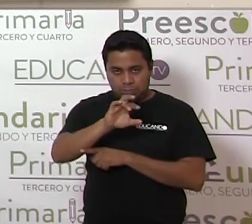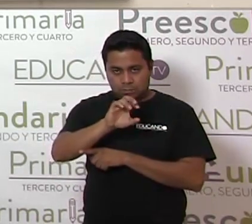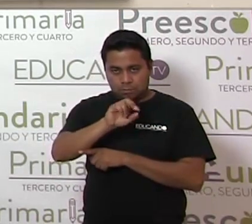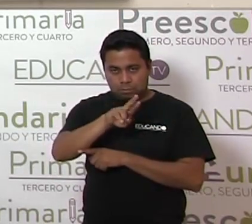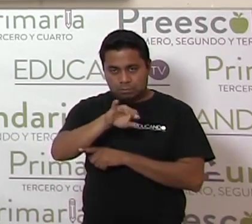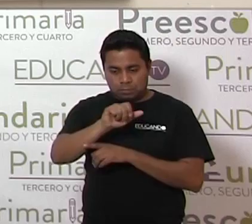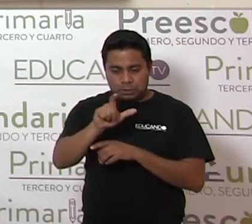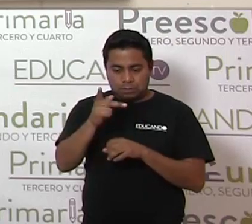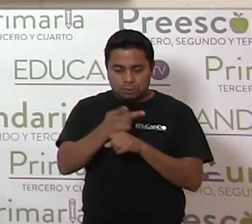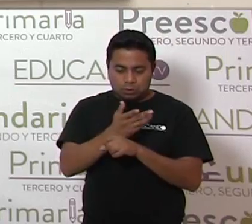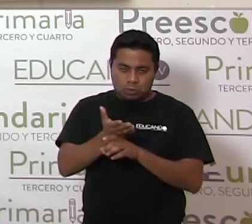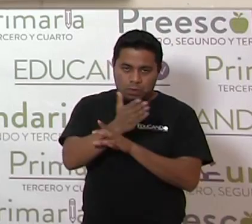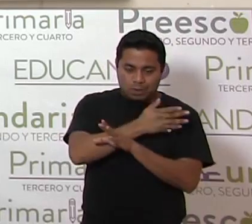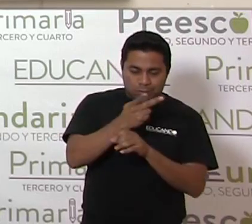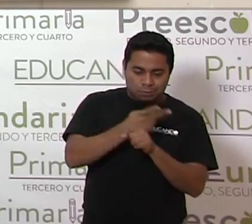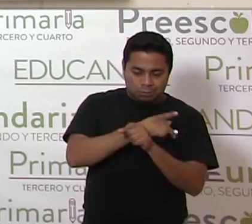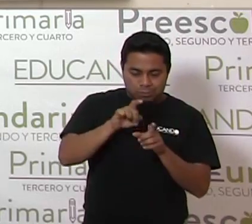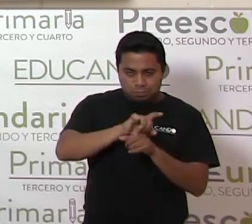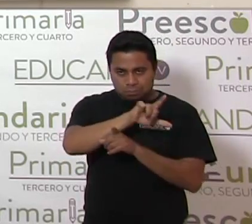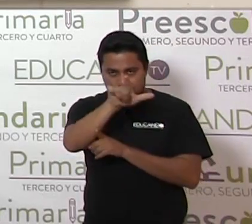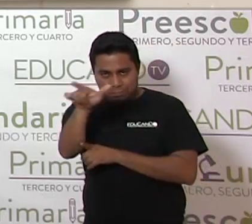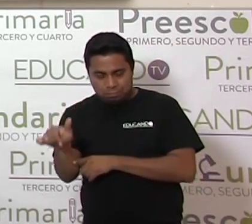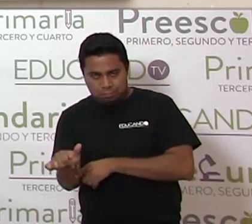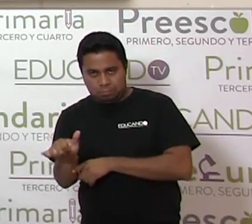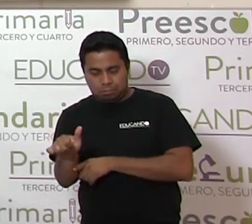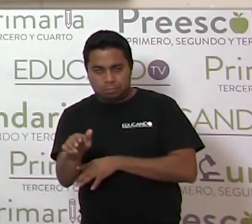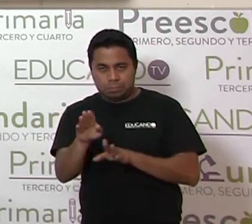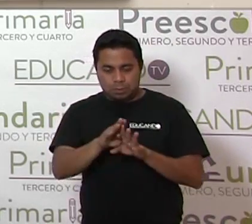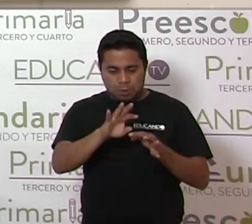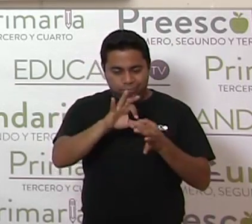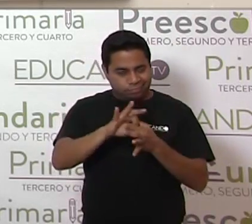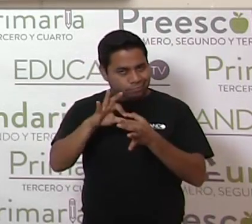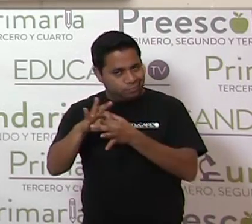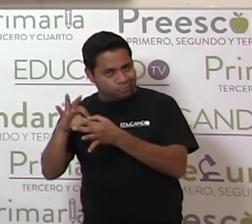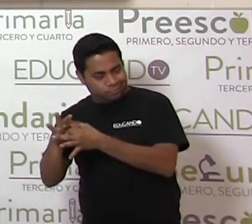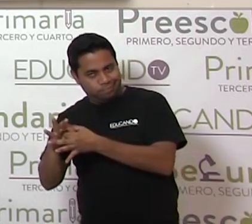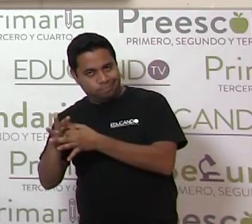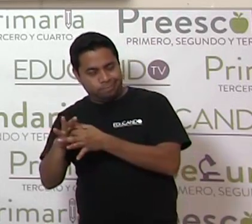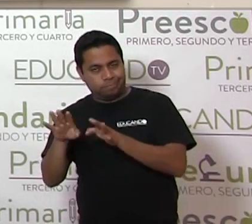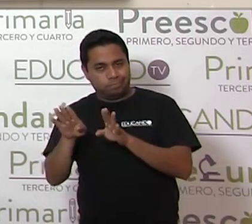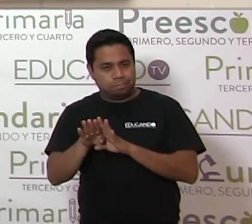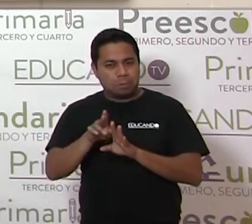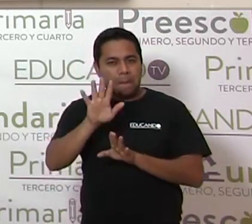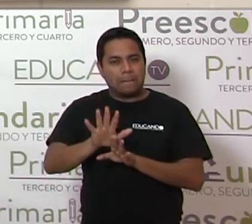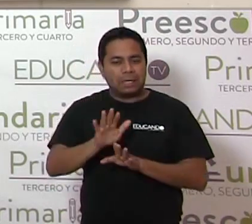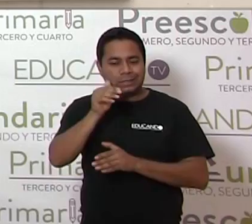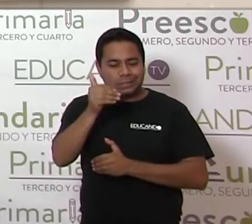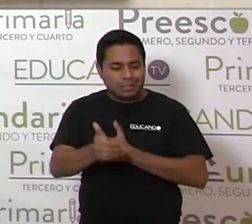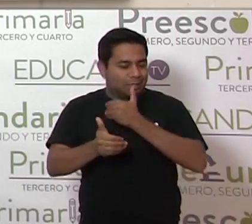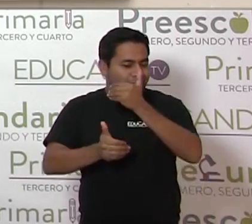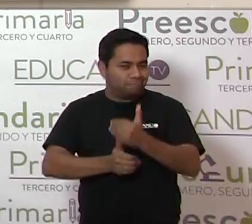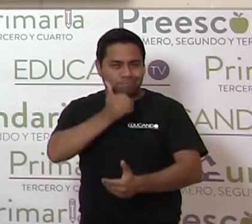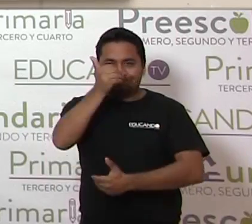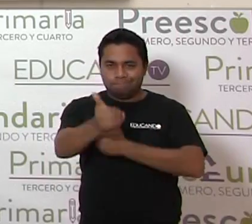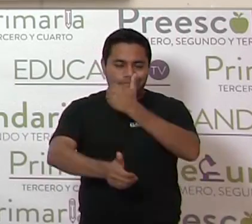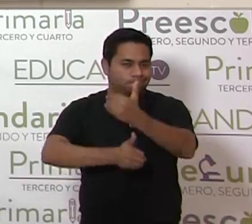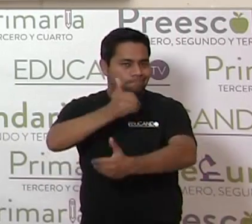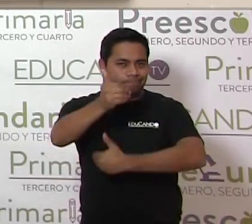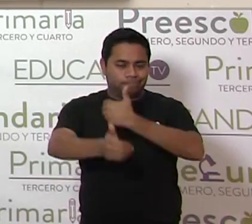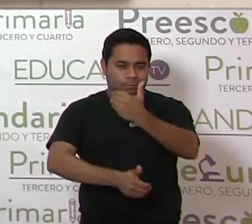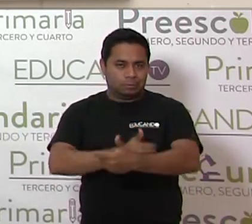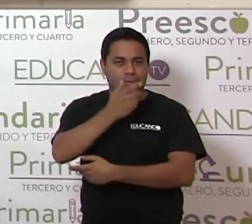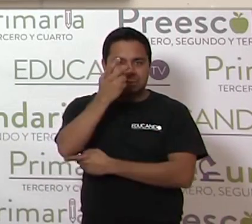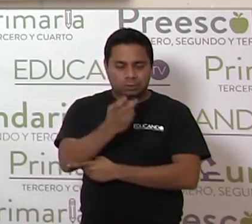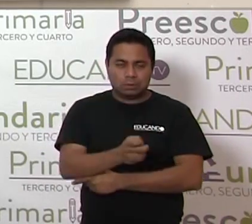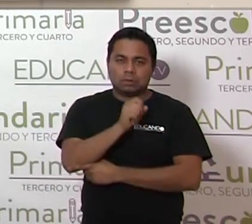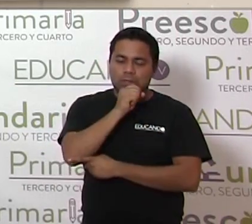causa-consecuencia y que va a ser un suceso tras otro, así como vamos caminando paso a paso, es un